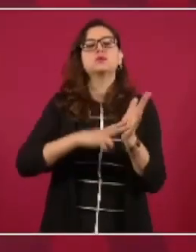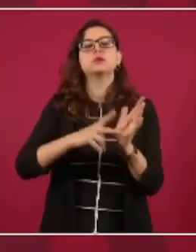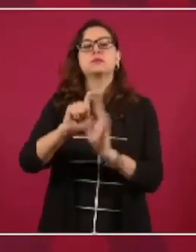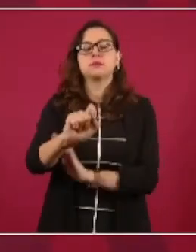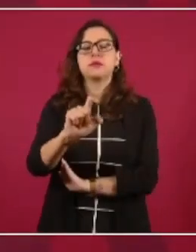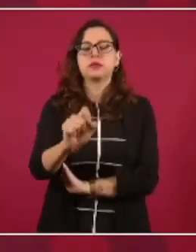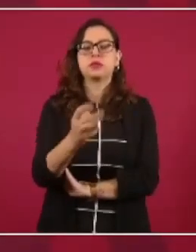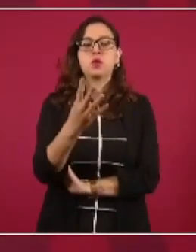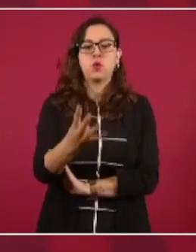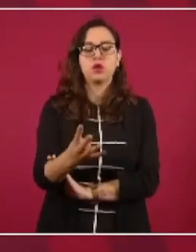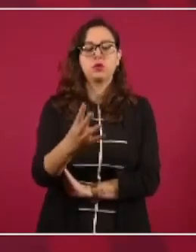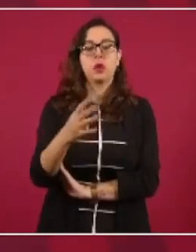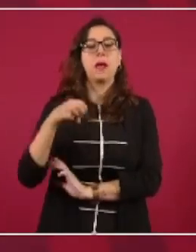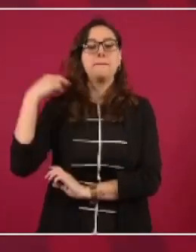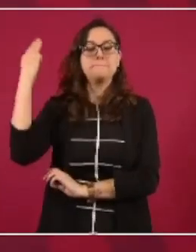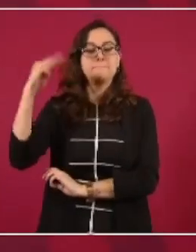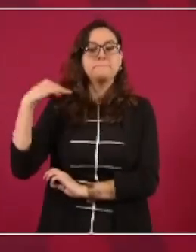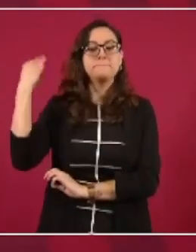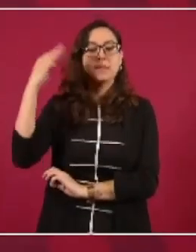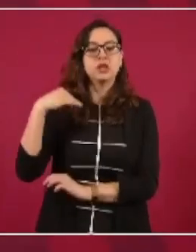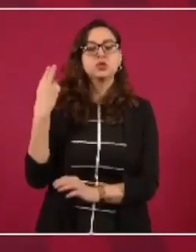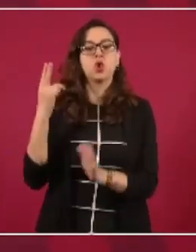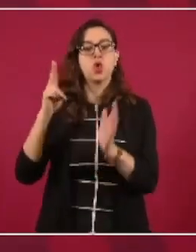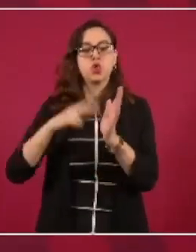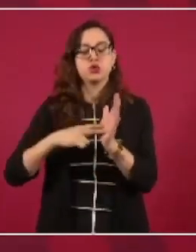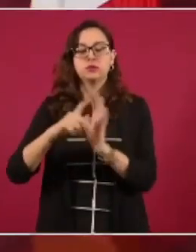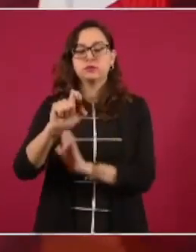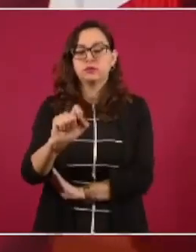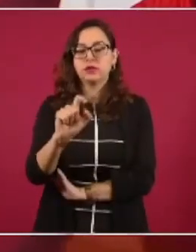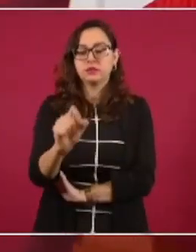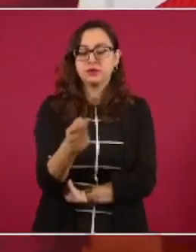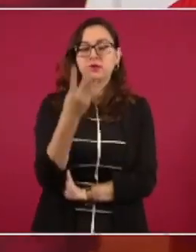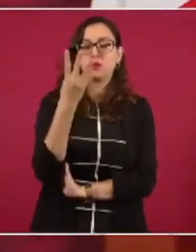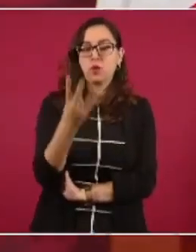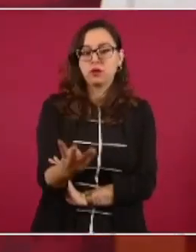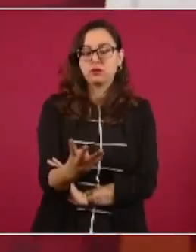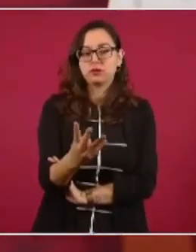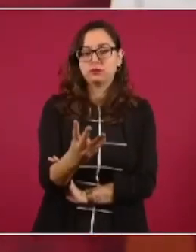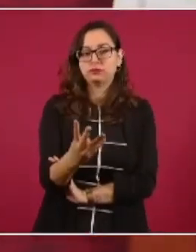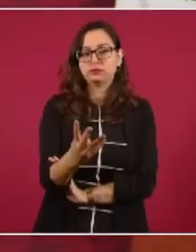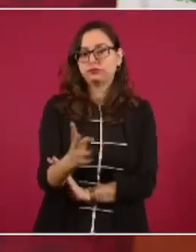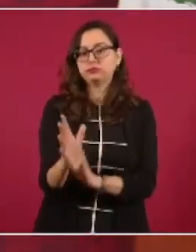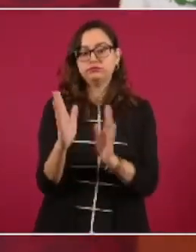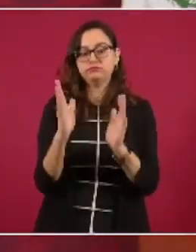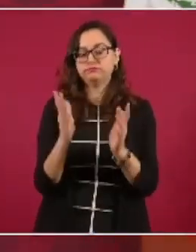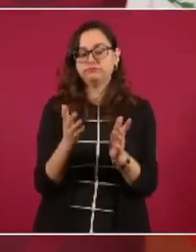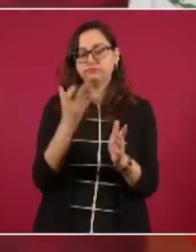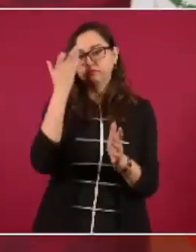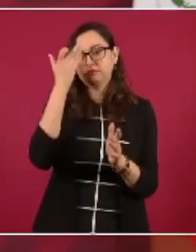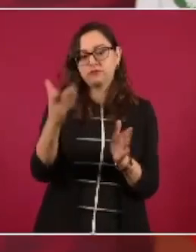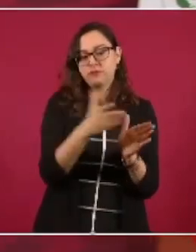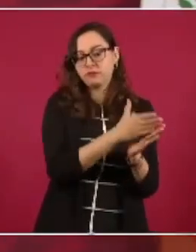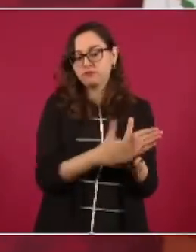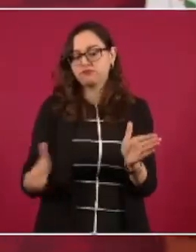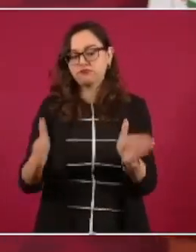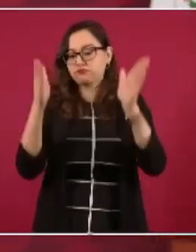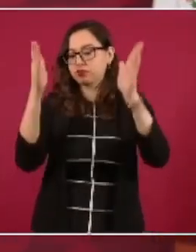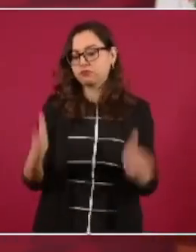en marzo del 24, termina el plazo y ya no podrían